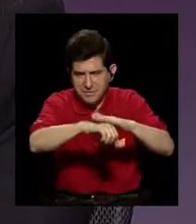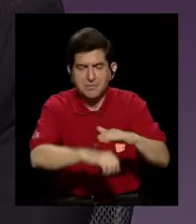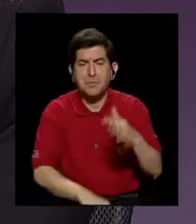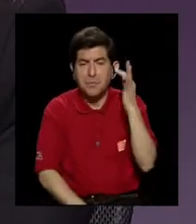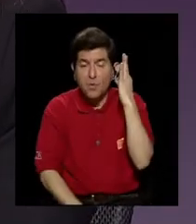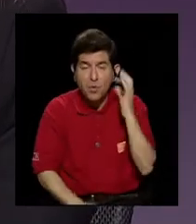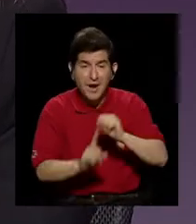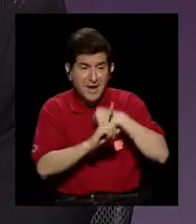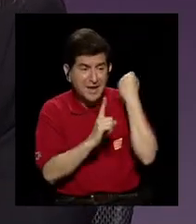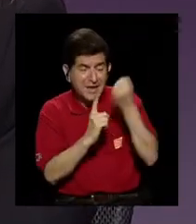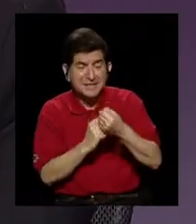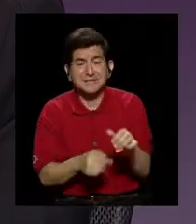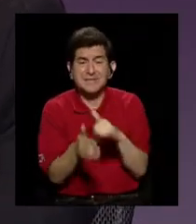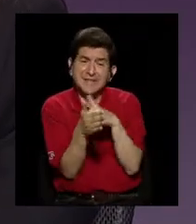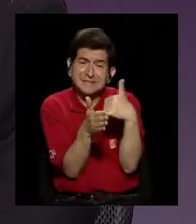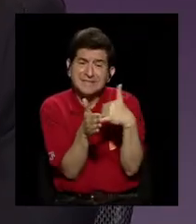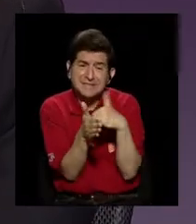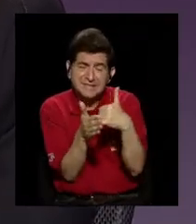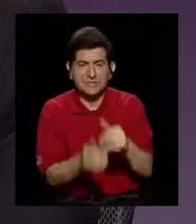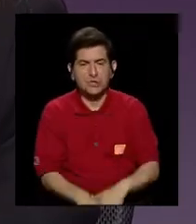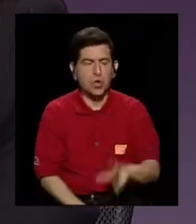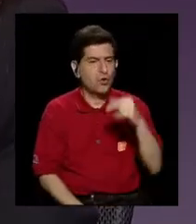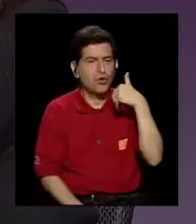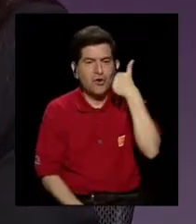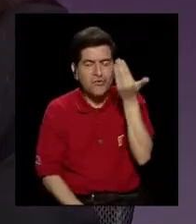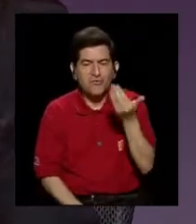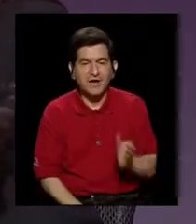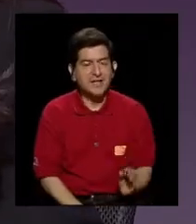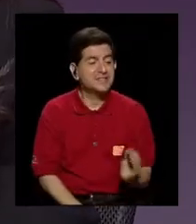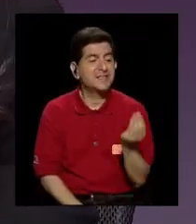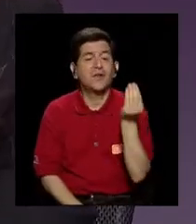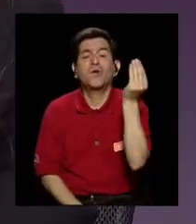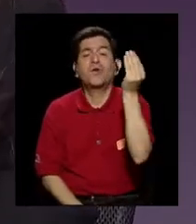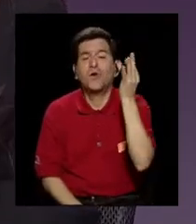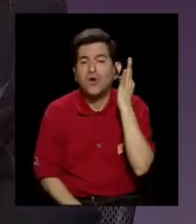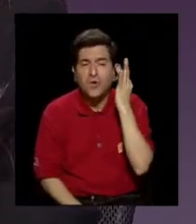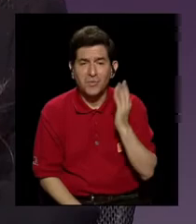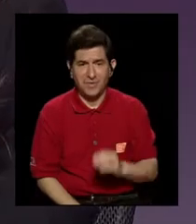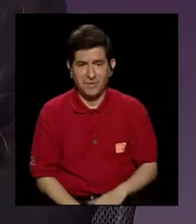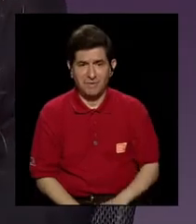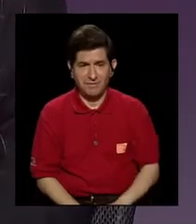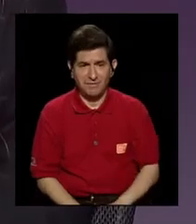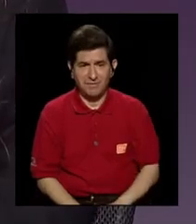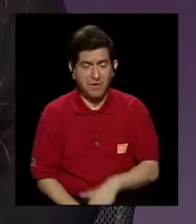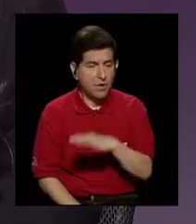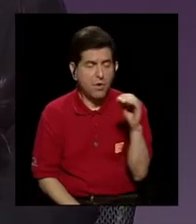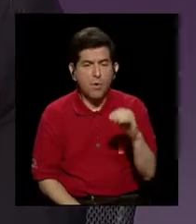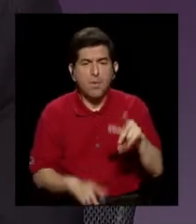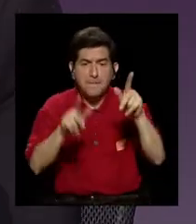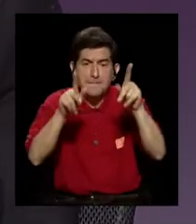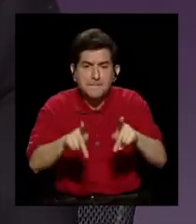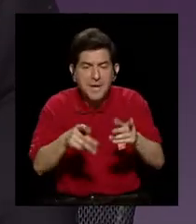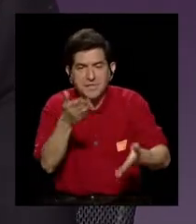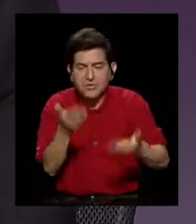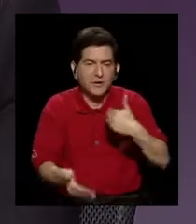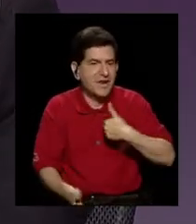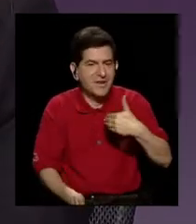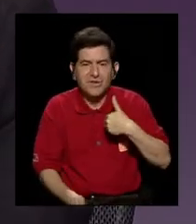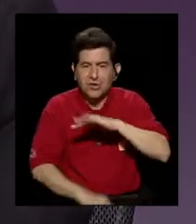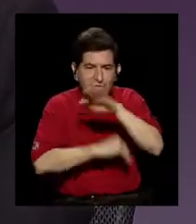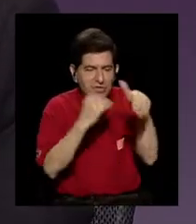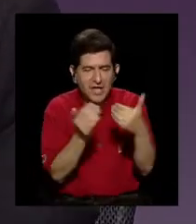están en condiciones de vulnerabilidad. No es fácil para una jovencita, ¿verdad? O para una persona que no tiene todo